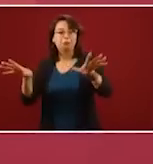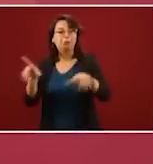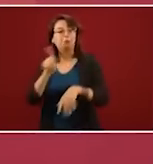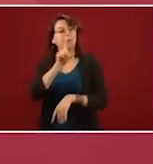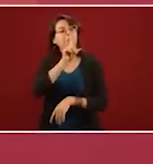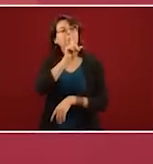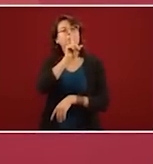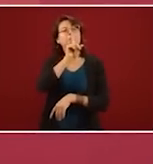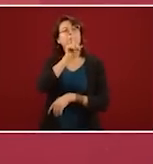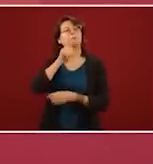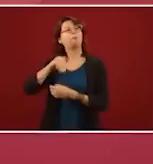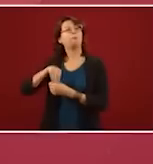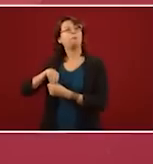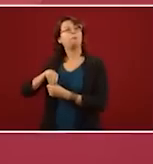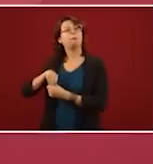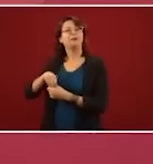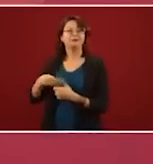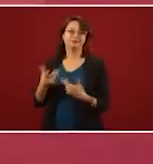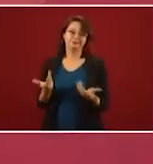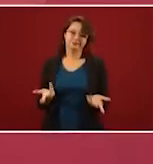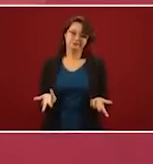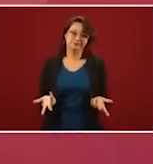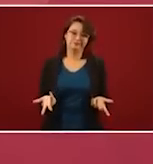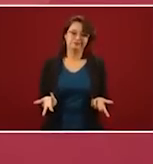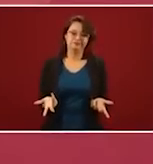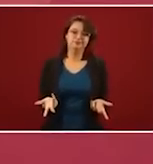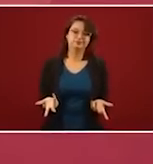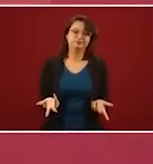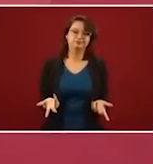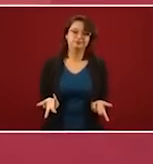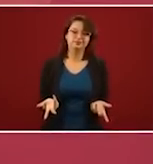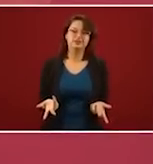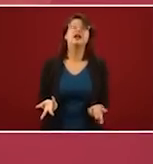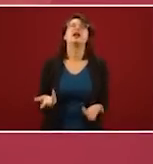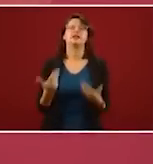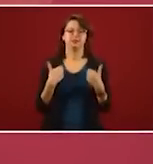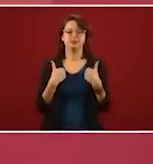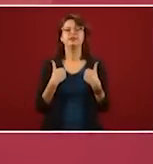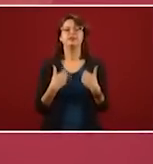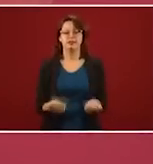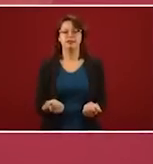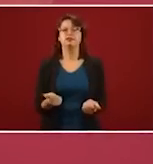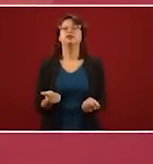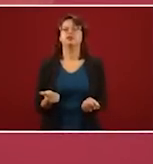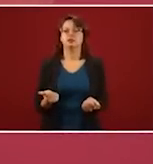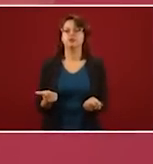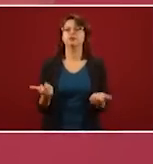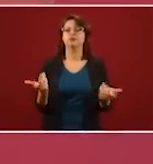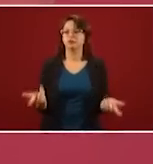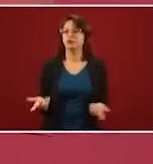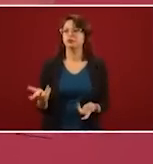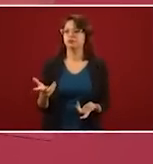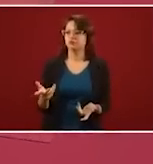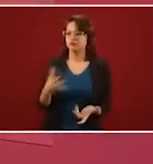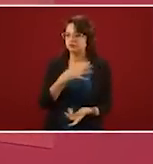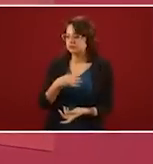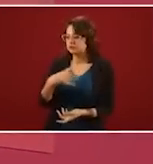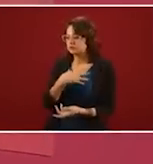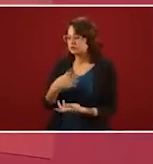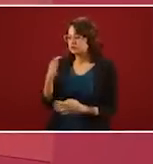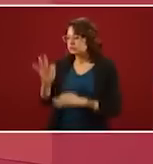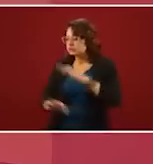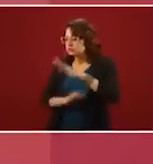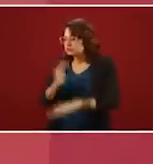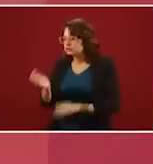pues que existe toda esta indignación, pues se trata de los hijos que no son